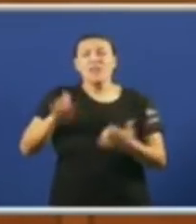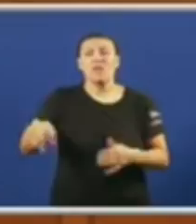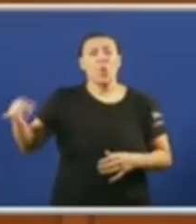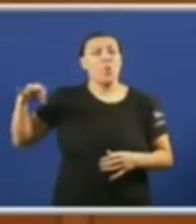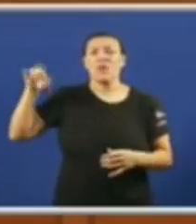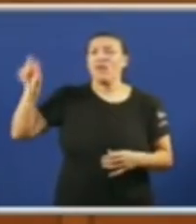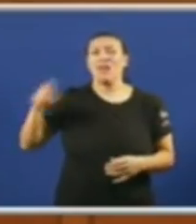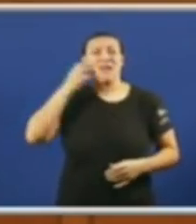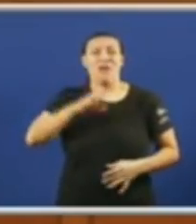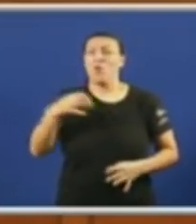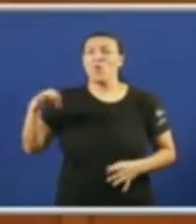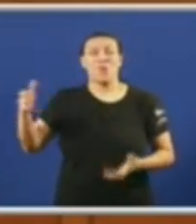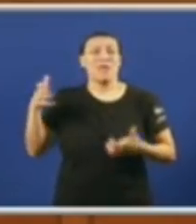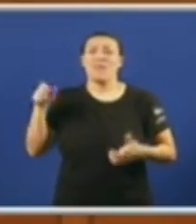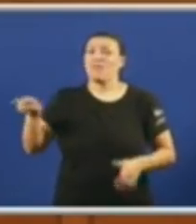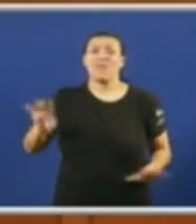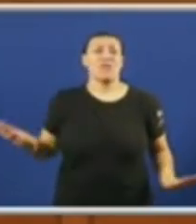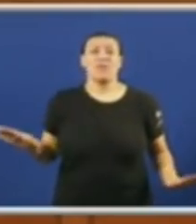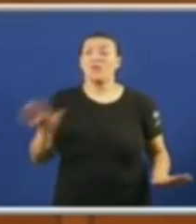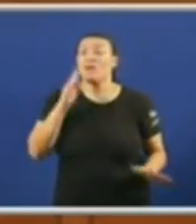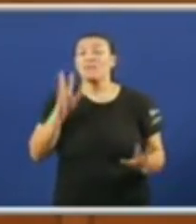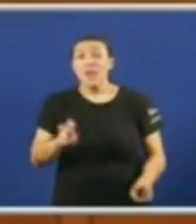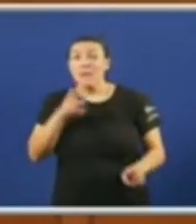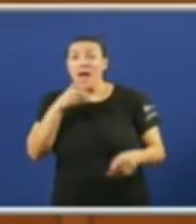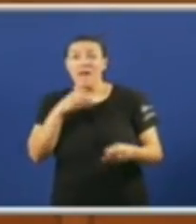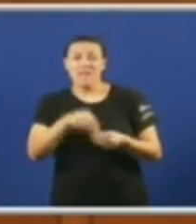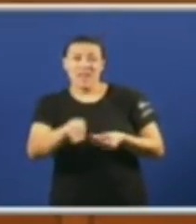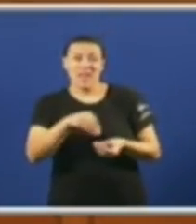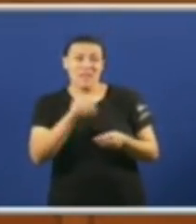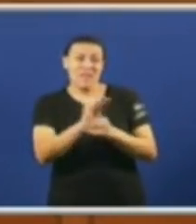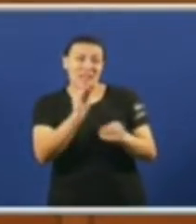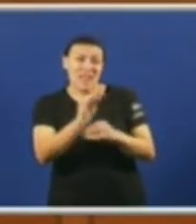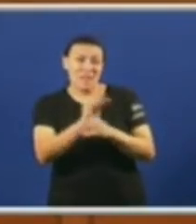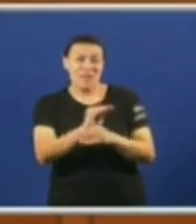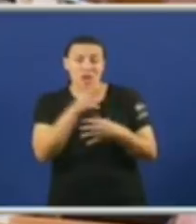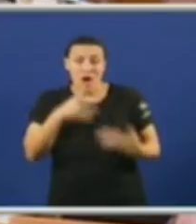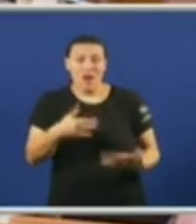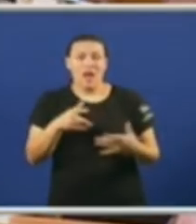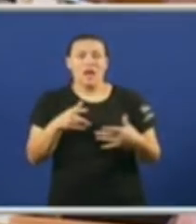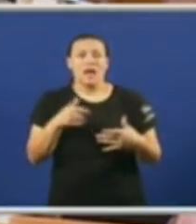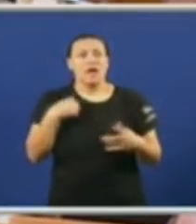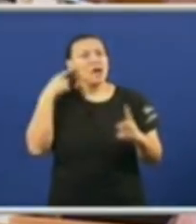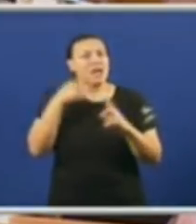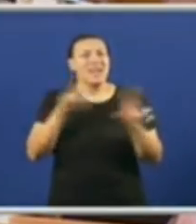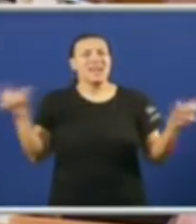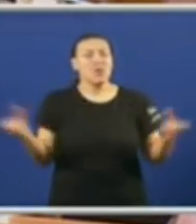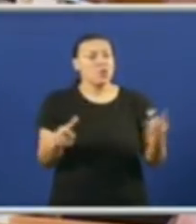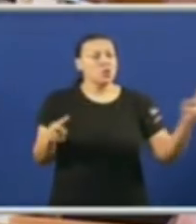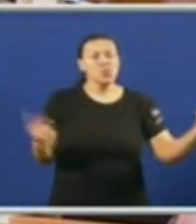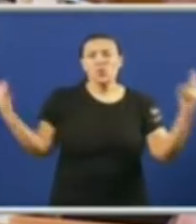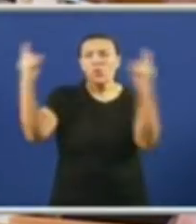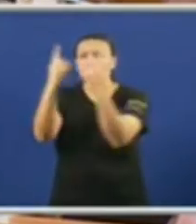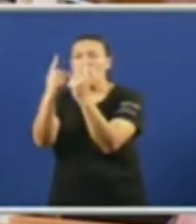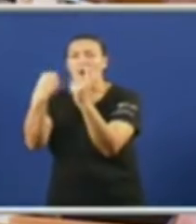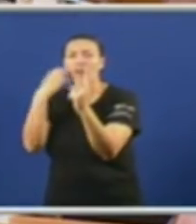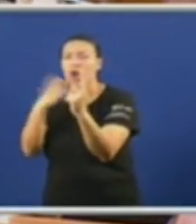neste momento, en materia de financiamento, a única reunión que lle interesa a este país é a súa copresidente do